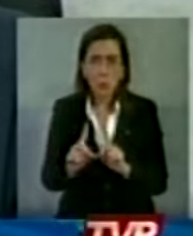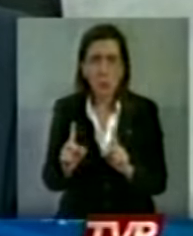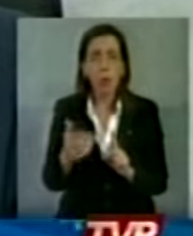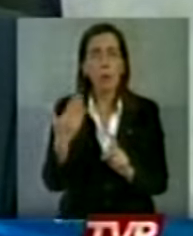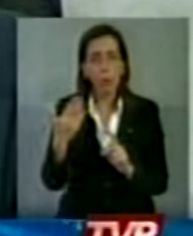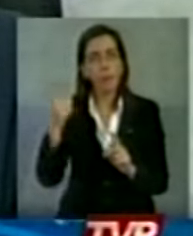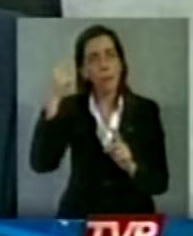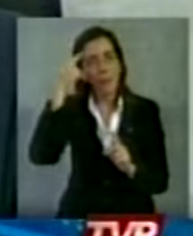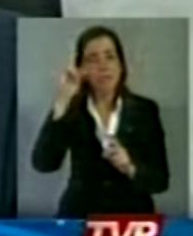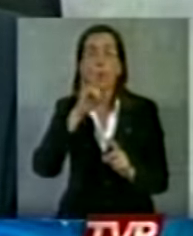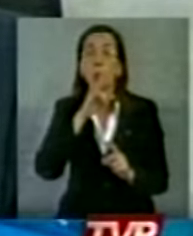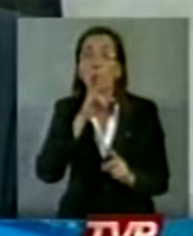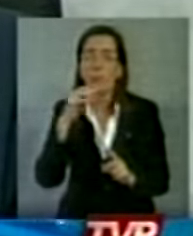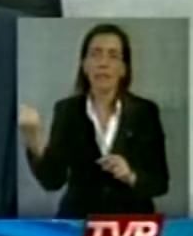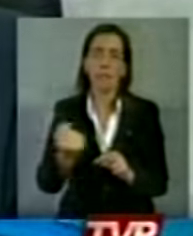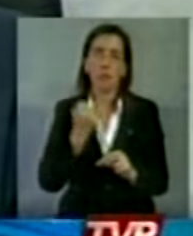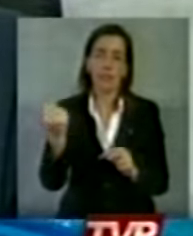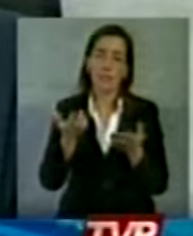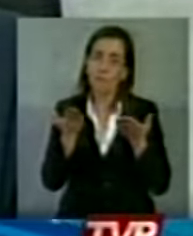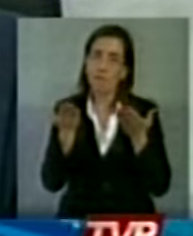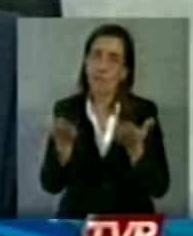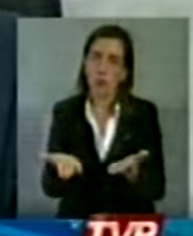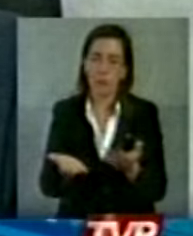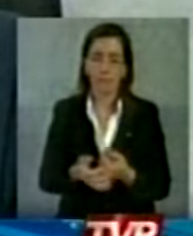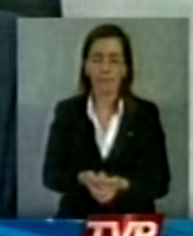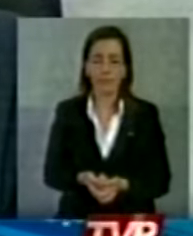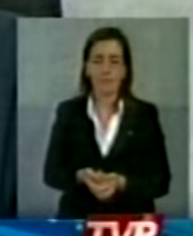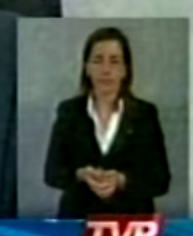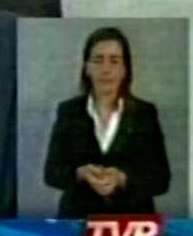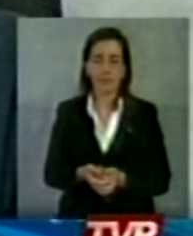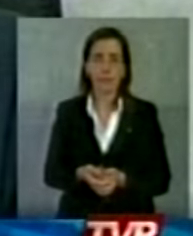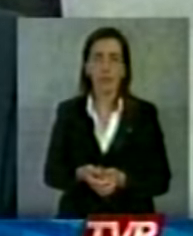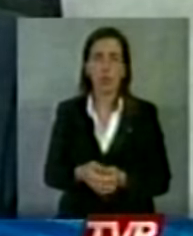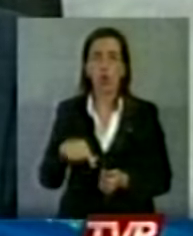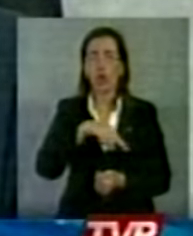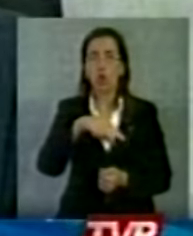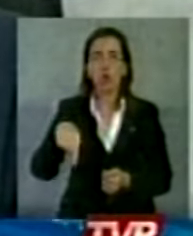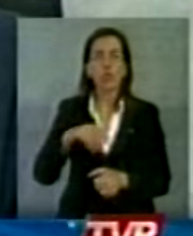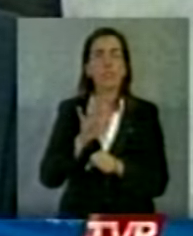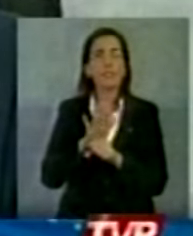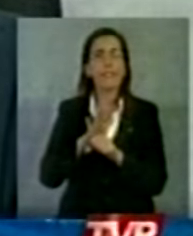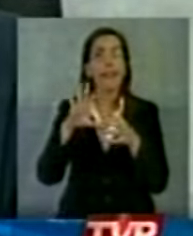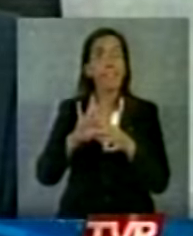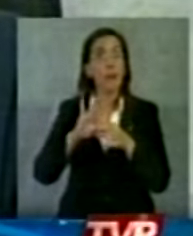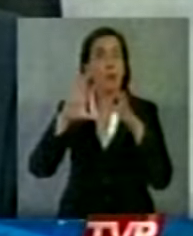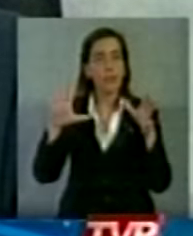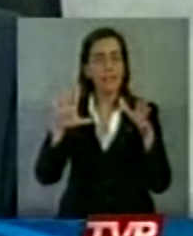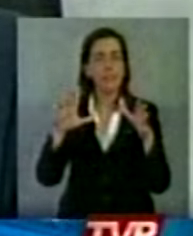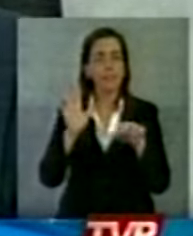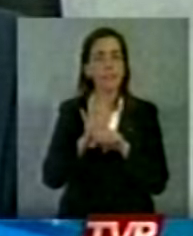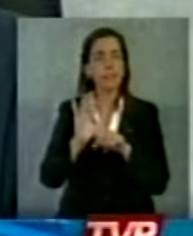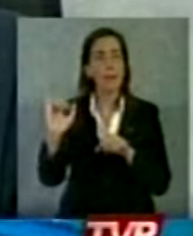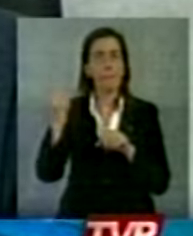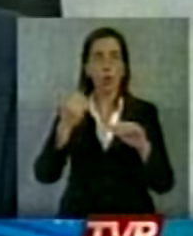común que deseamos. La democracia es el mejor camino y